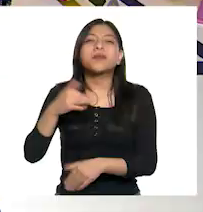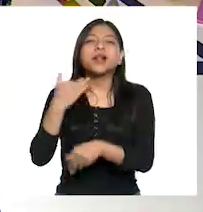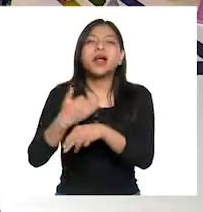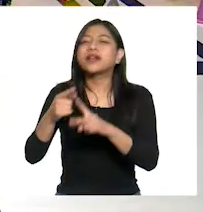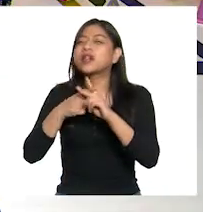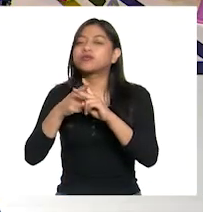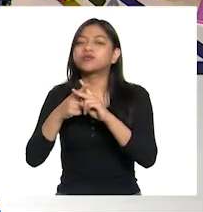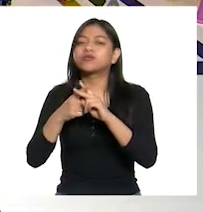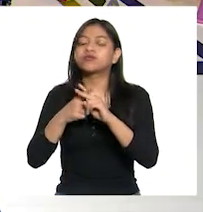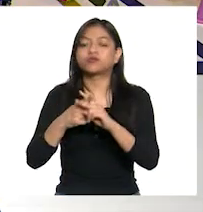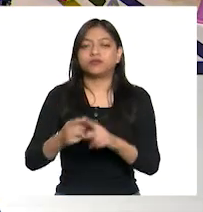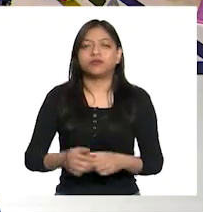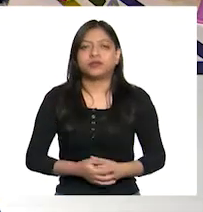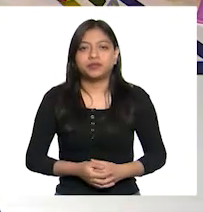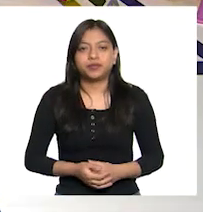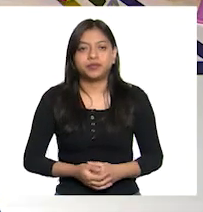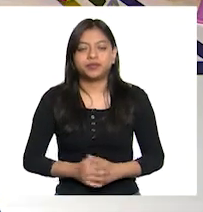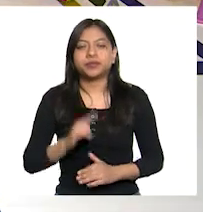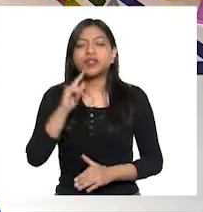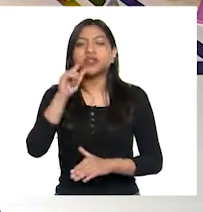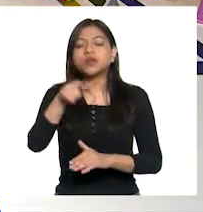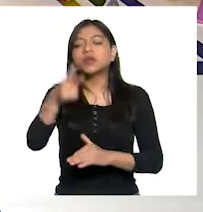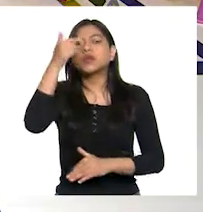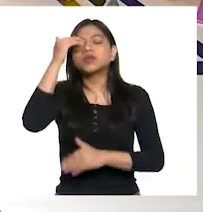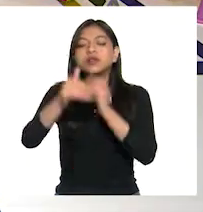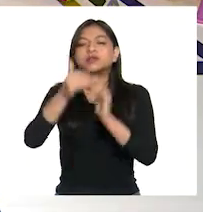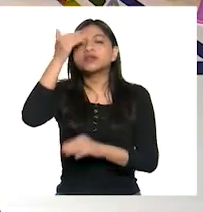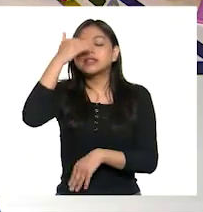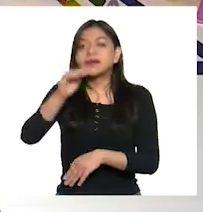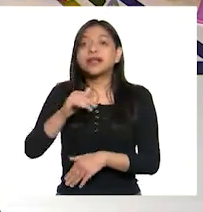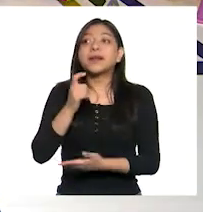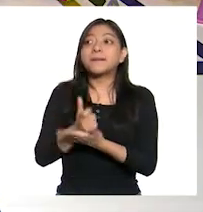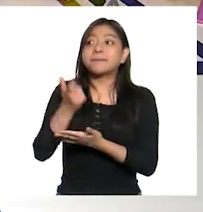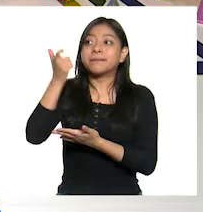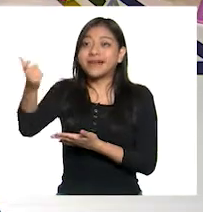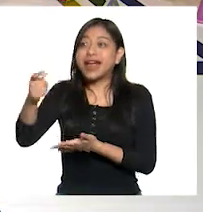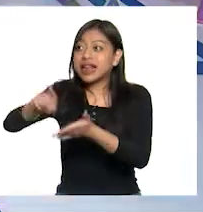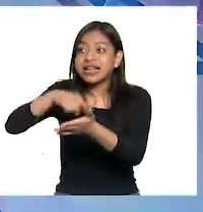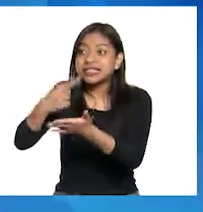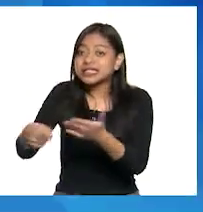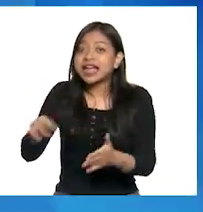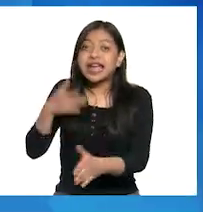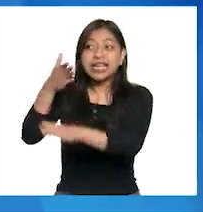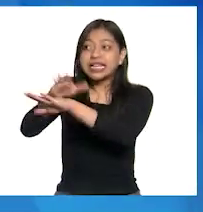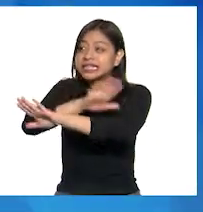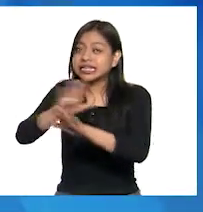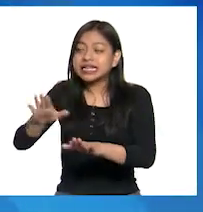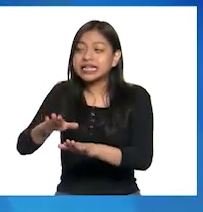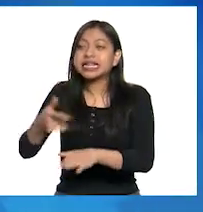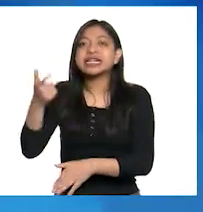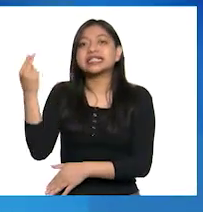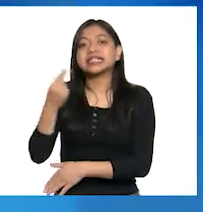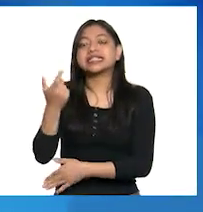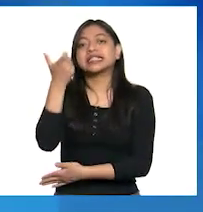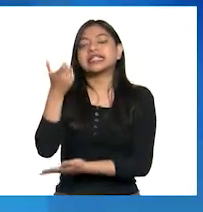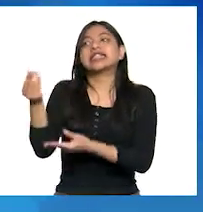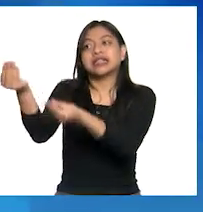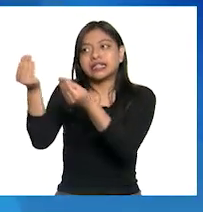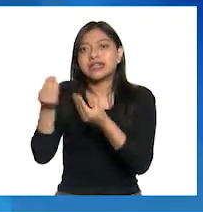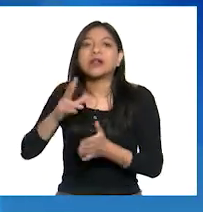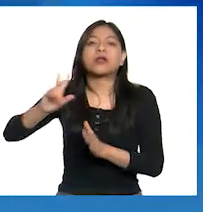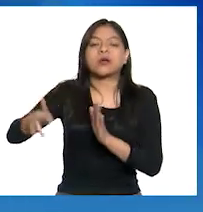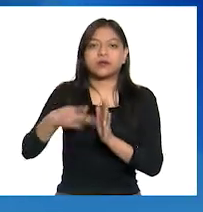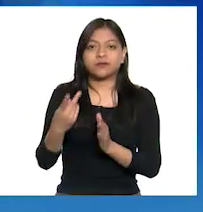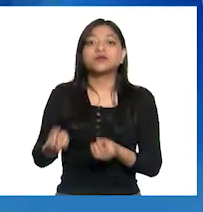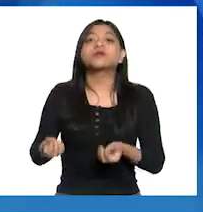cada uno de los cálculos correspondientes para saber cuánto dinero le tienen que regresar a la mamá de Toñito. También estamos viendo ahí en pantalla, mira maestro Lalo,